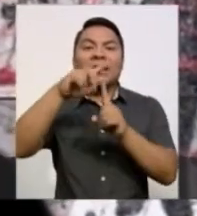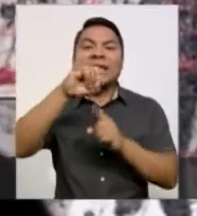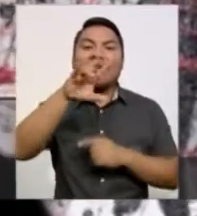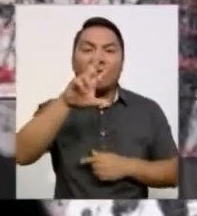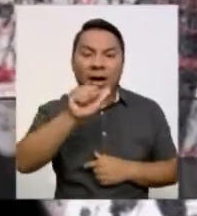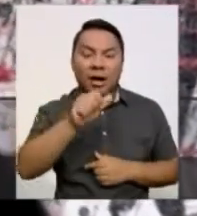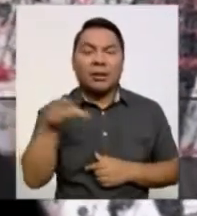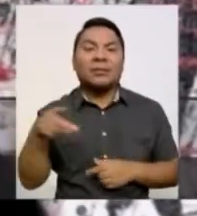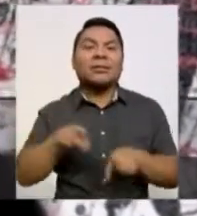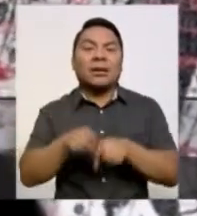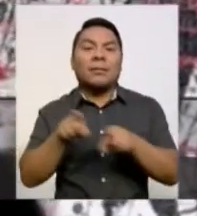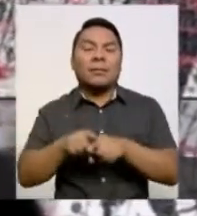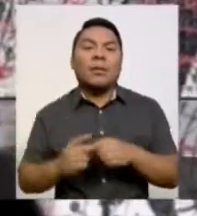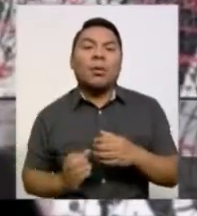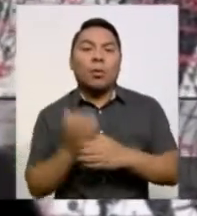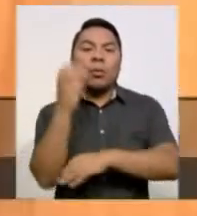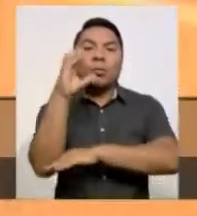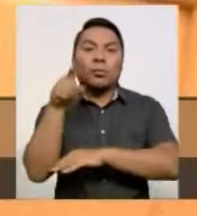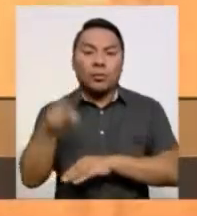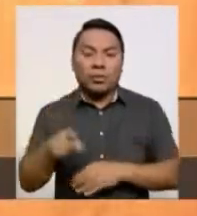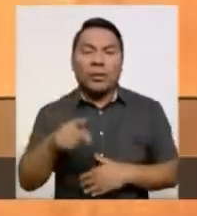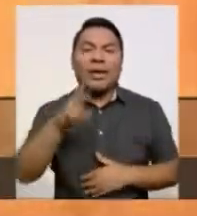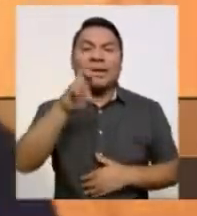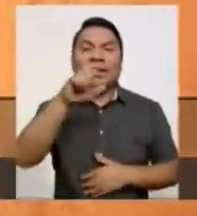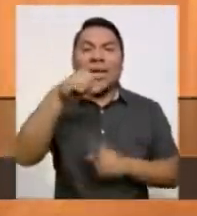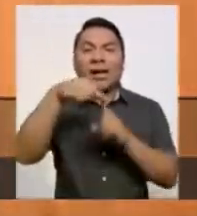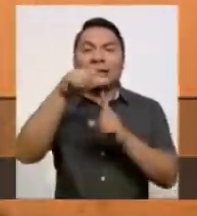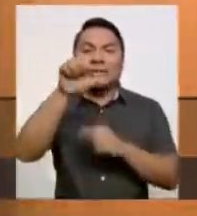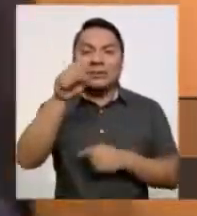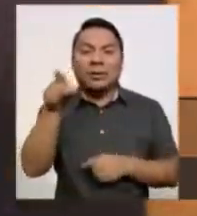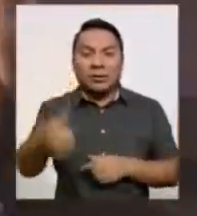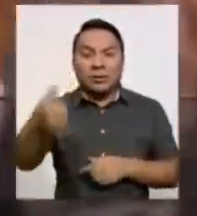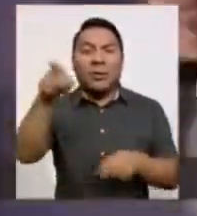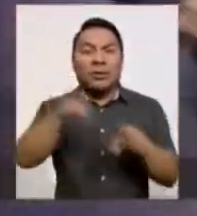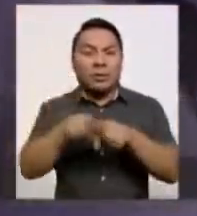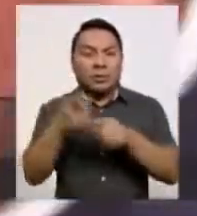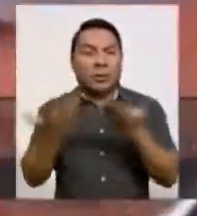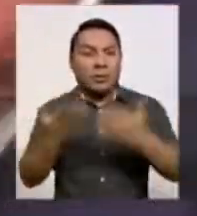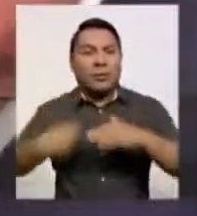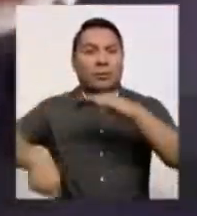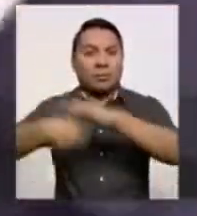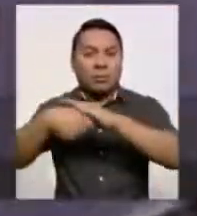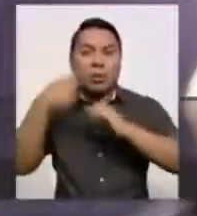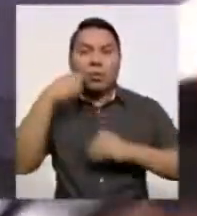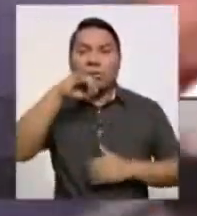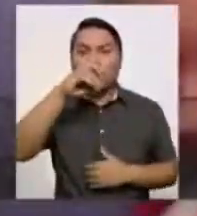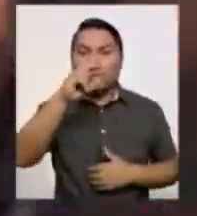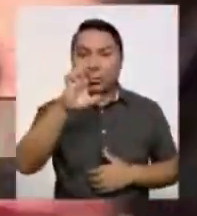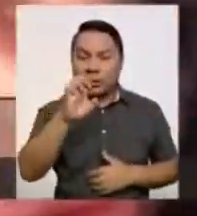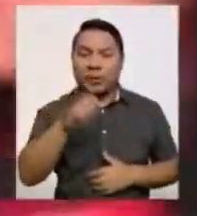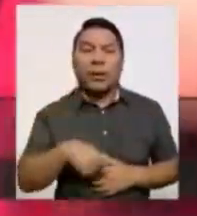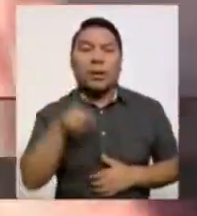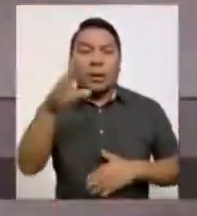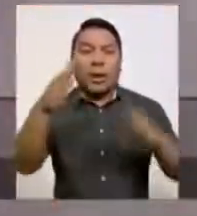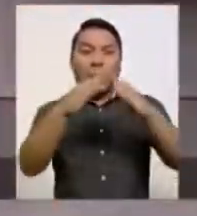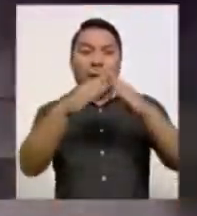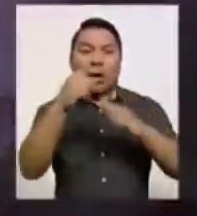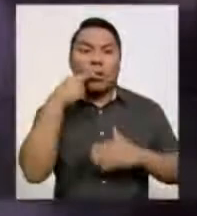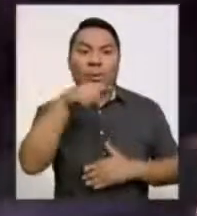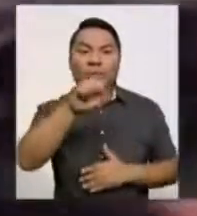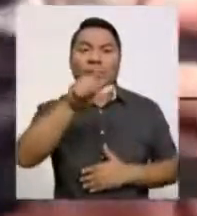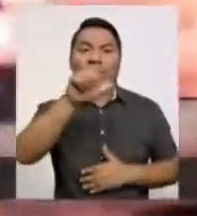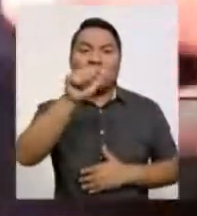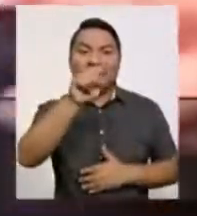Lima, Gustavo Salazar Delgado, implicado en el cobro de un presunto soborno recibido por Jorge Acurio. En la casa de Salazar